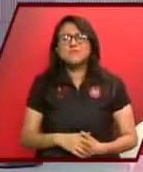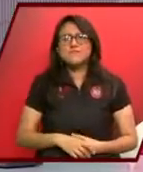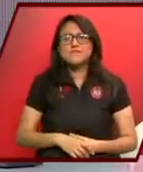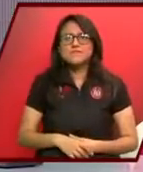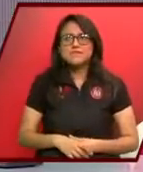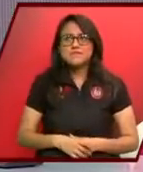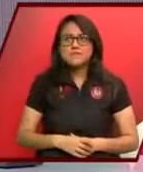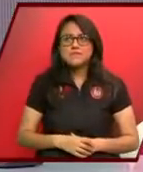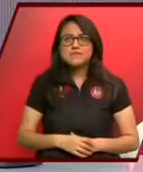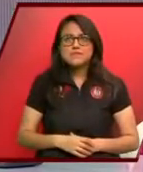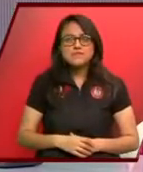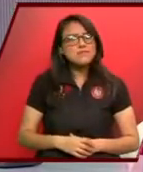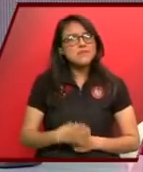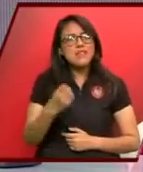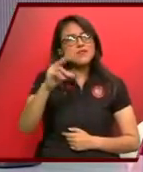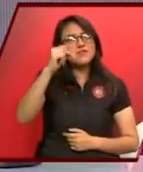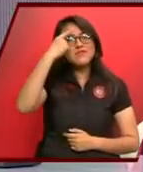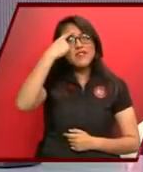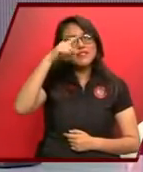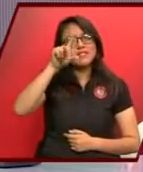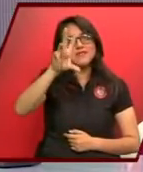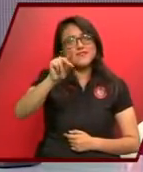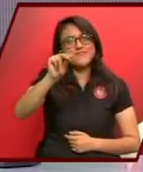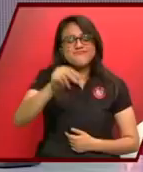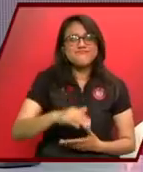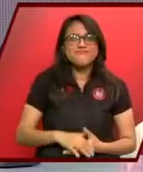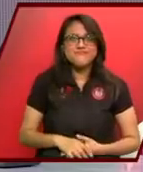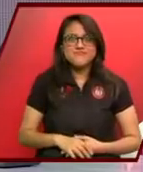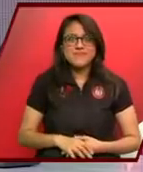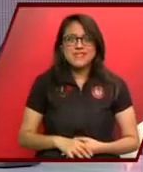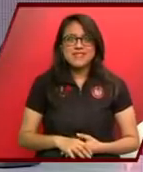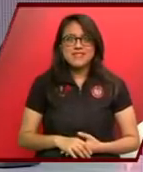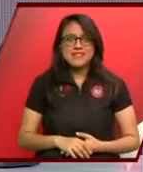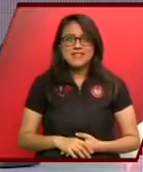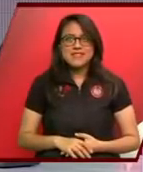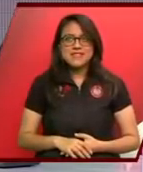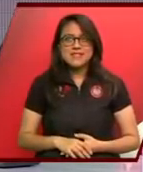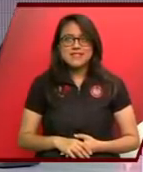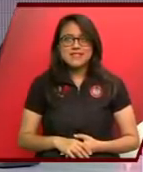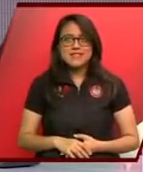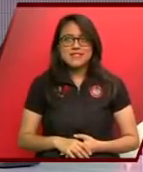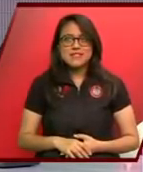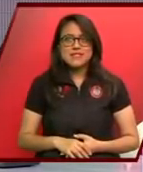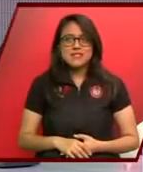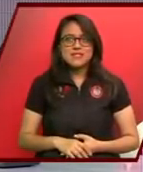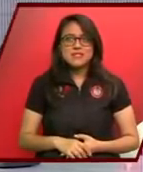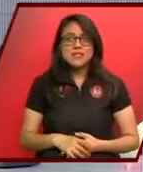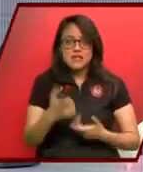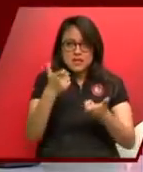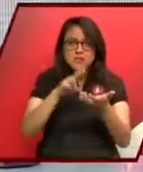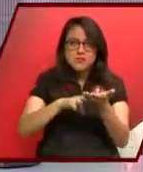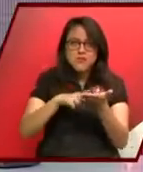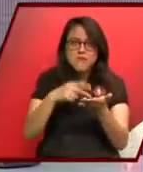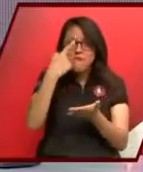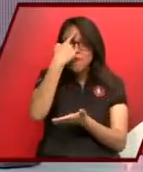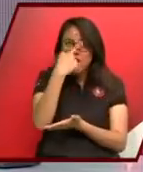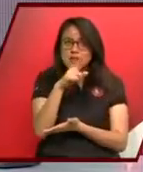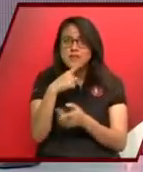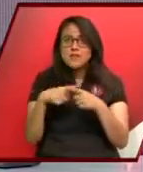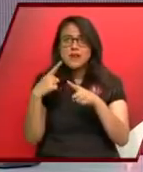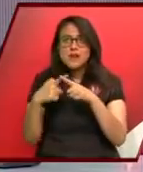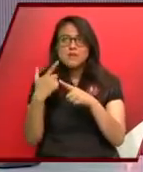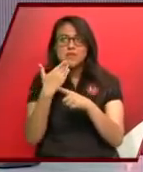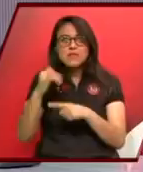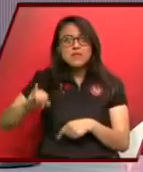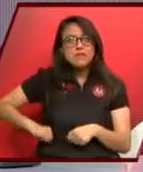No es tan fácil. Si el dinero fuera tan fácil manejarlo y generara